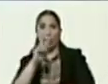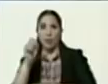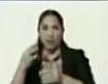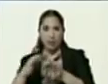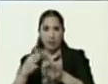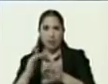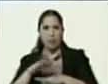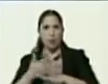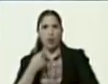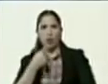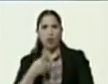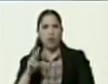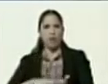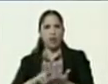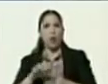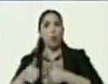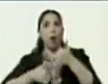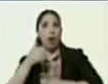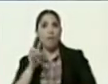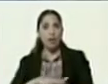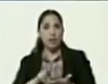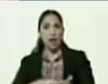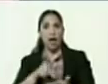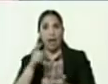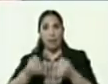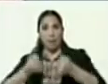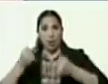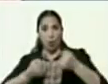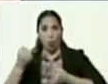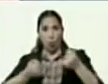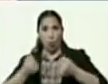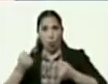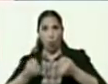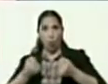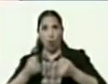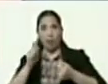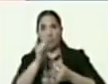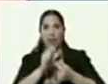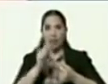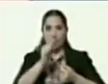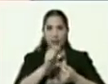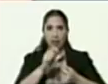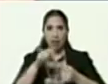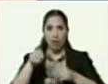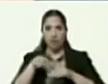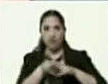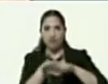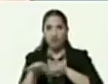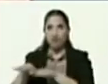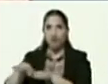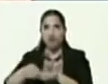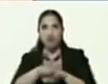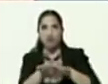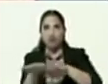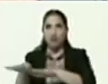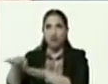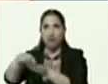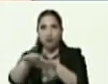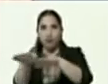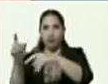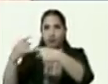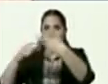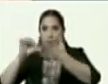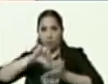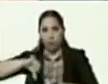porque no dijo la verdad y cuál es la verdad que manejó la camioneta desde la tendida pasaron por La Palmita Coloncito